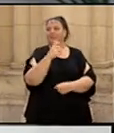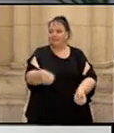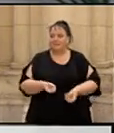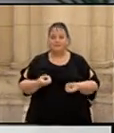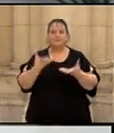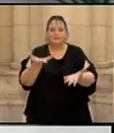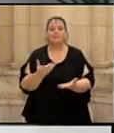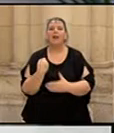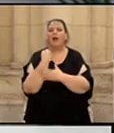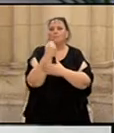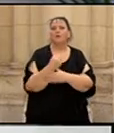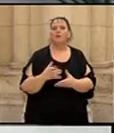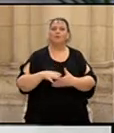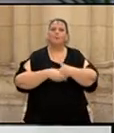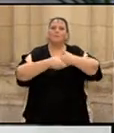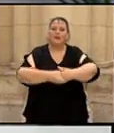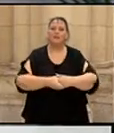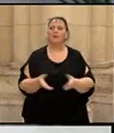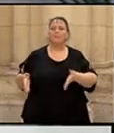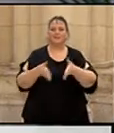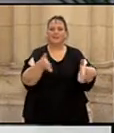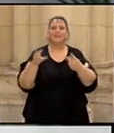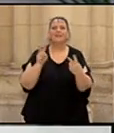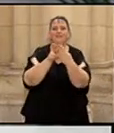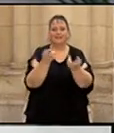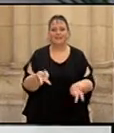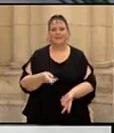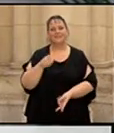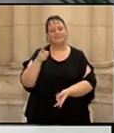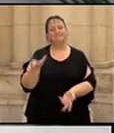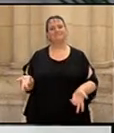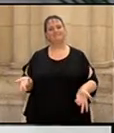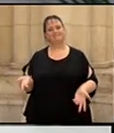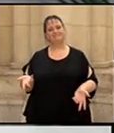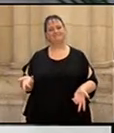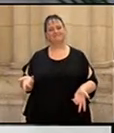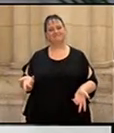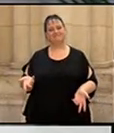y dar la mano a quien encontremos en el camino, que es también hijo de Dios.